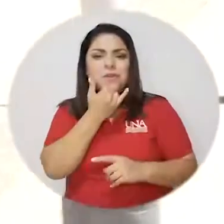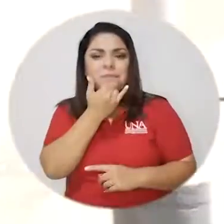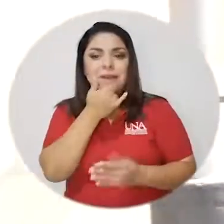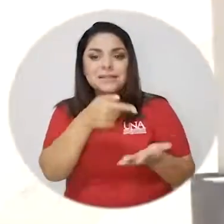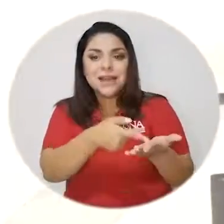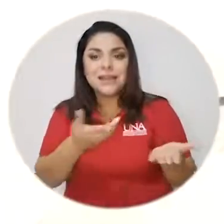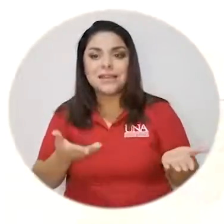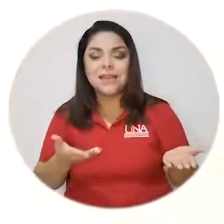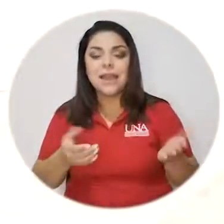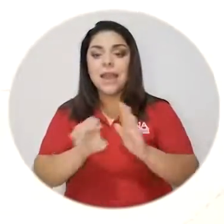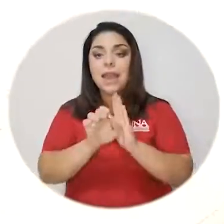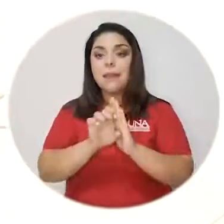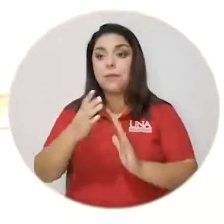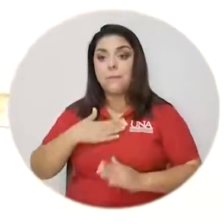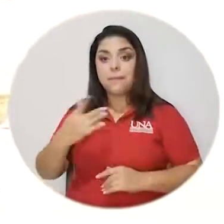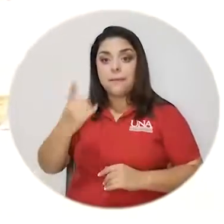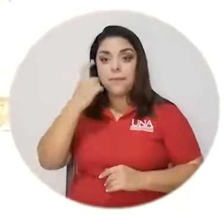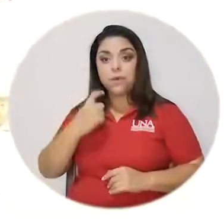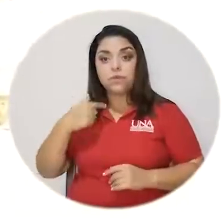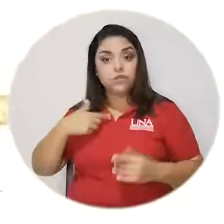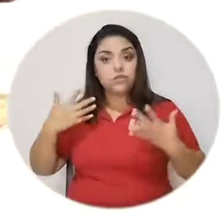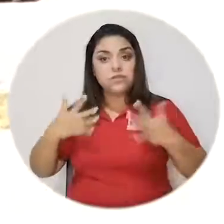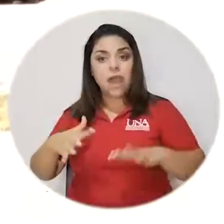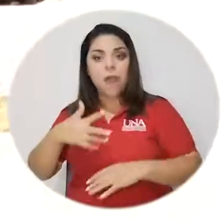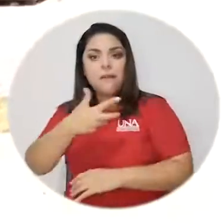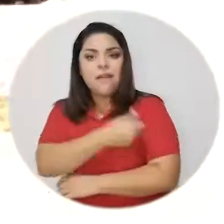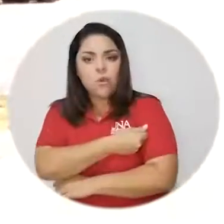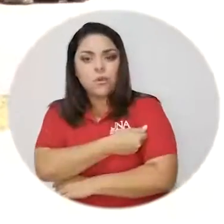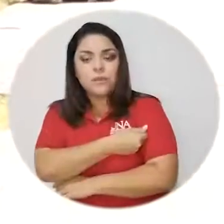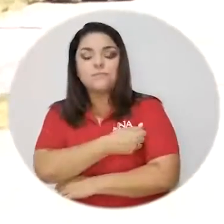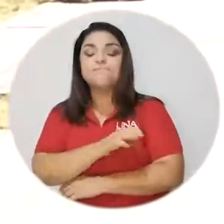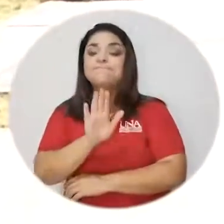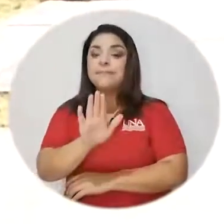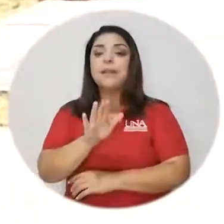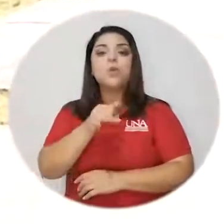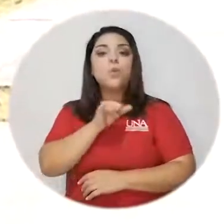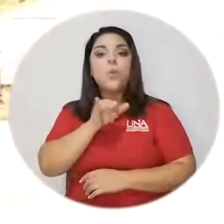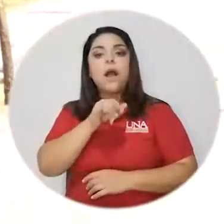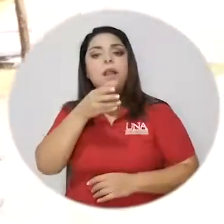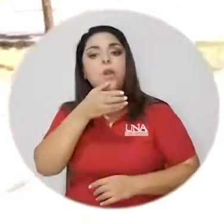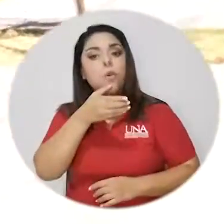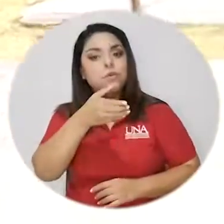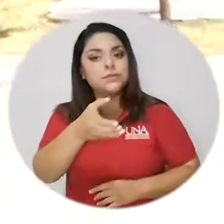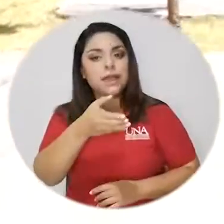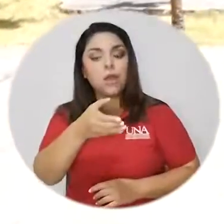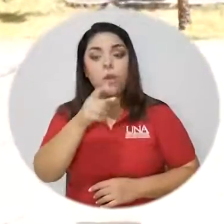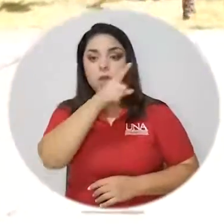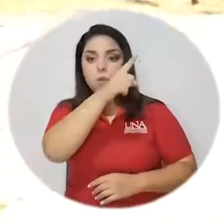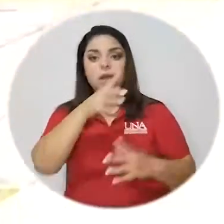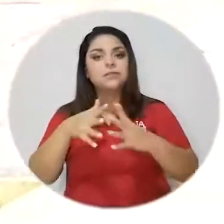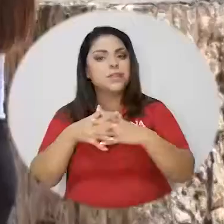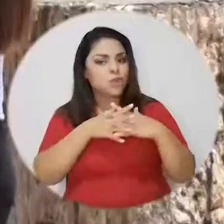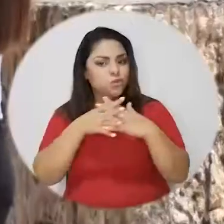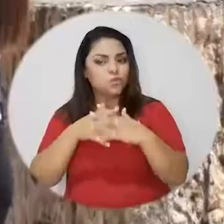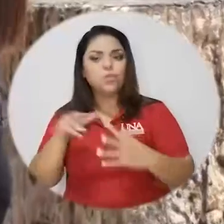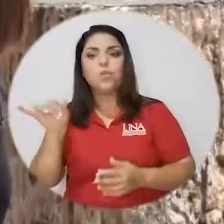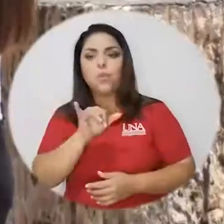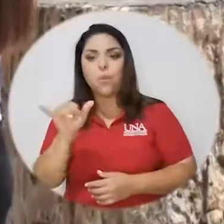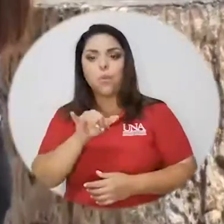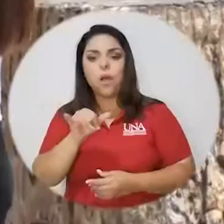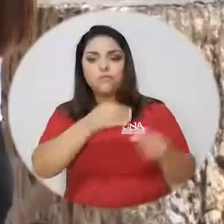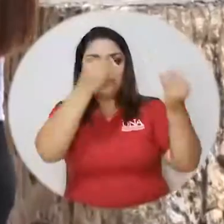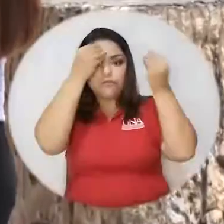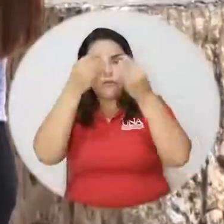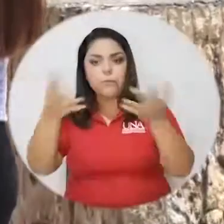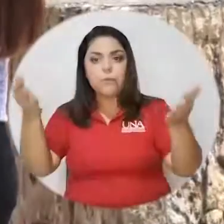Ahora, ¿qué sucede acá? A mí me preguntan, bueno, es que ya yo me vacuné y de hecho hay una recomendación también para